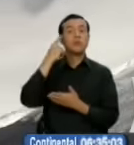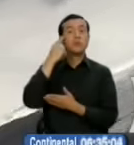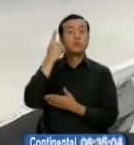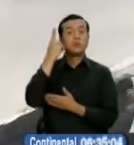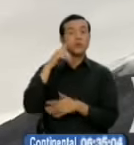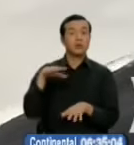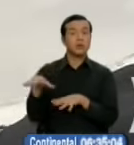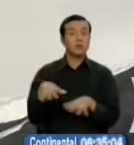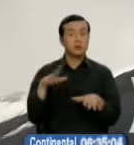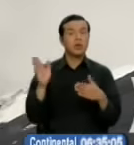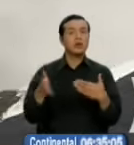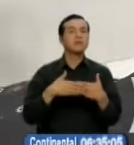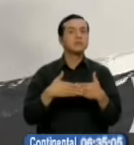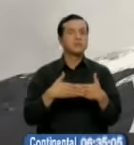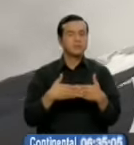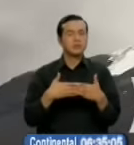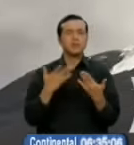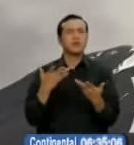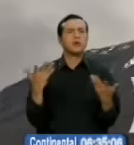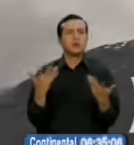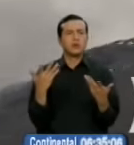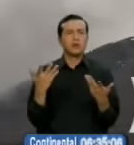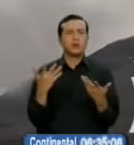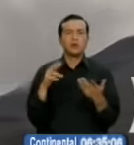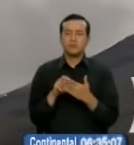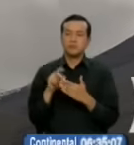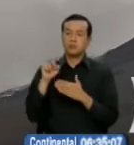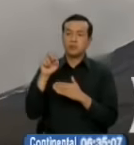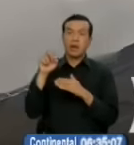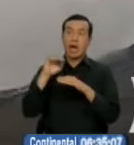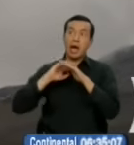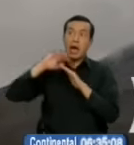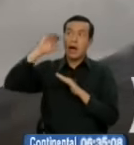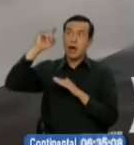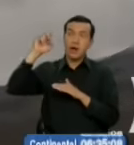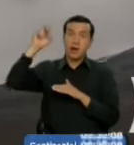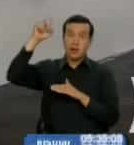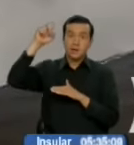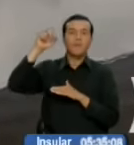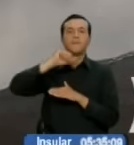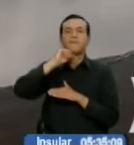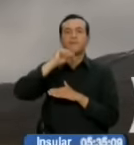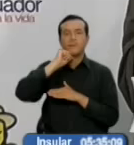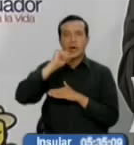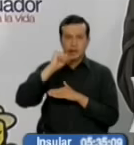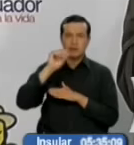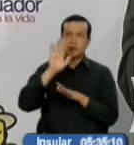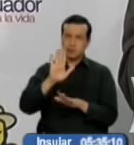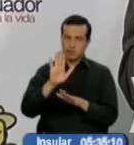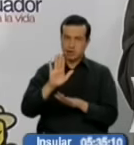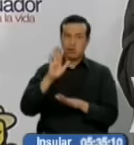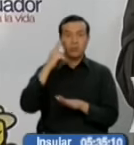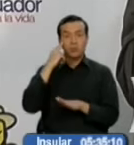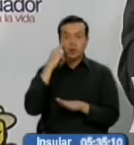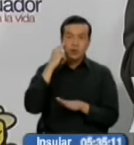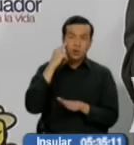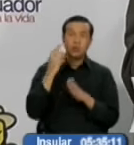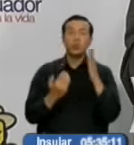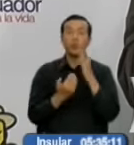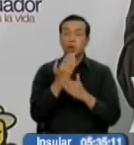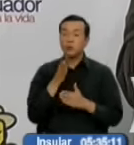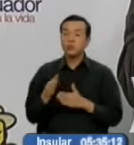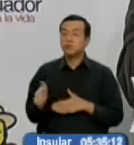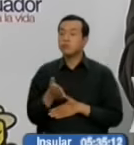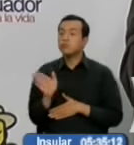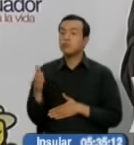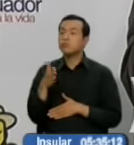actividad continuará restringida. Se trata del ascenso a la cumbre, ya que se están analizando los senderos más seguros. Identificando nuevas rutas de ascenso,